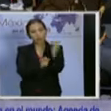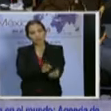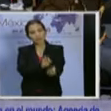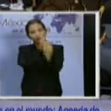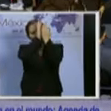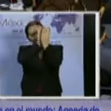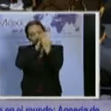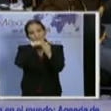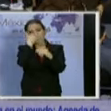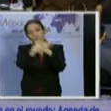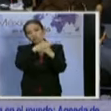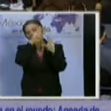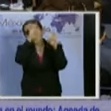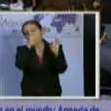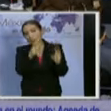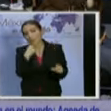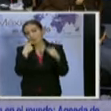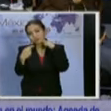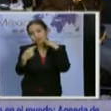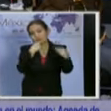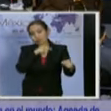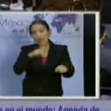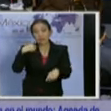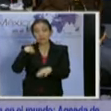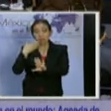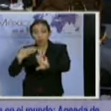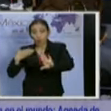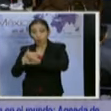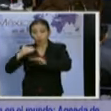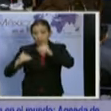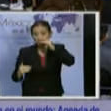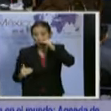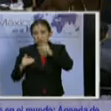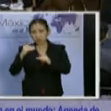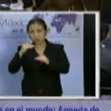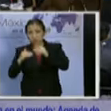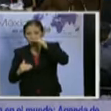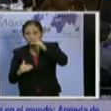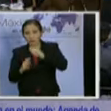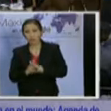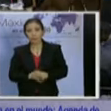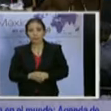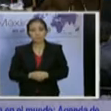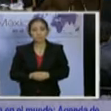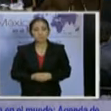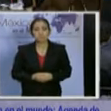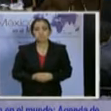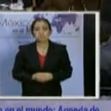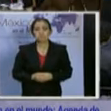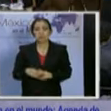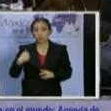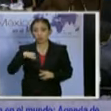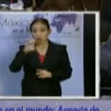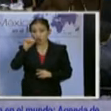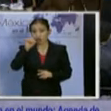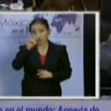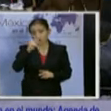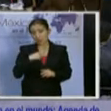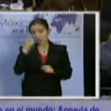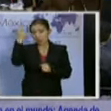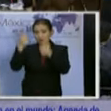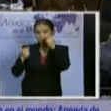Agenda Post-2015, y es el combate contra la desigualdad. En opinión de Oxfam, y probablemente